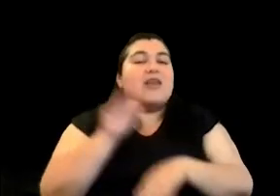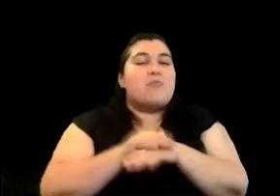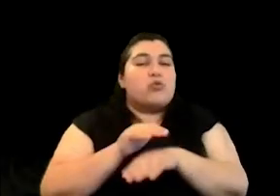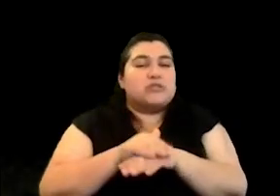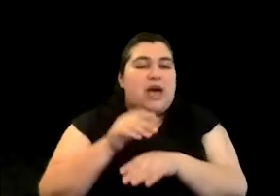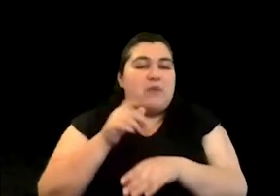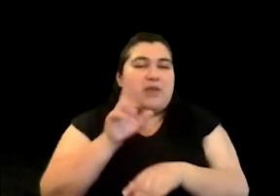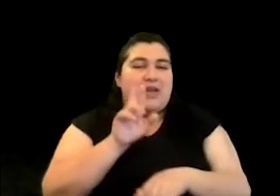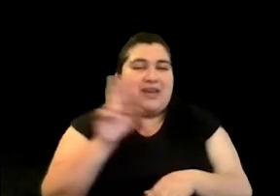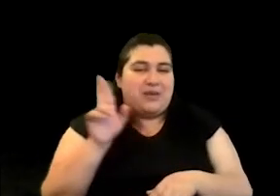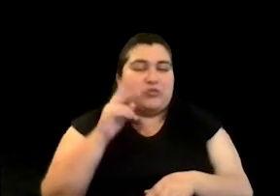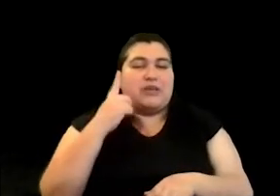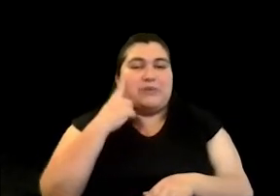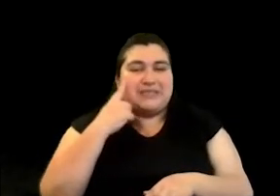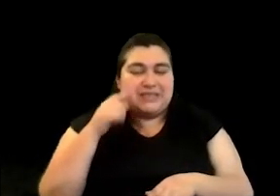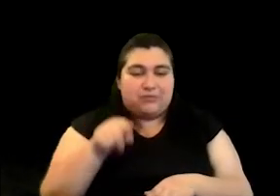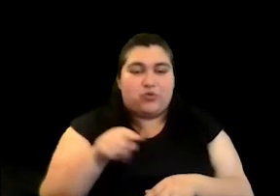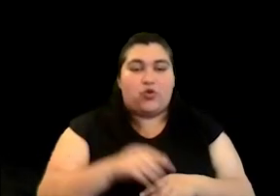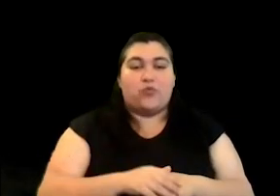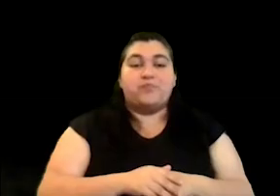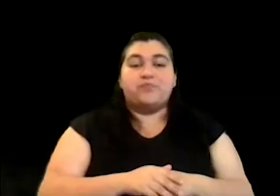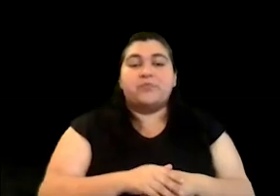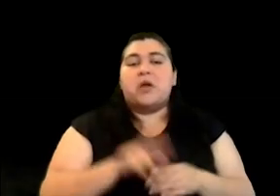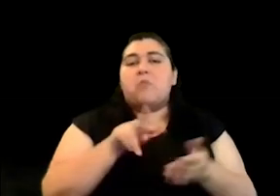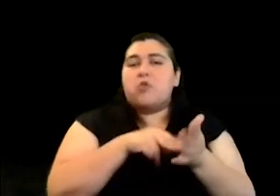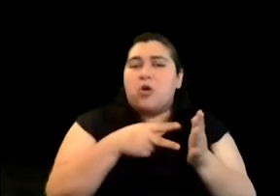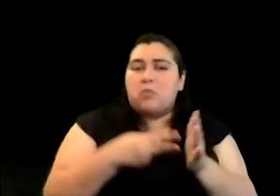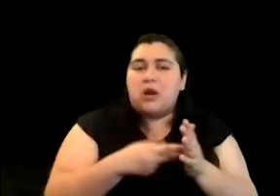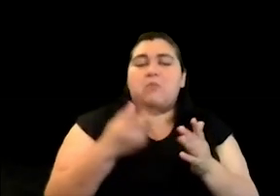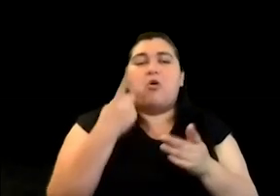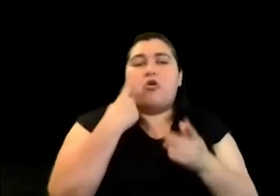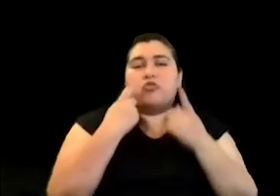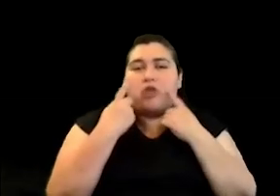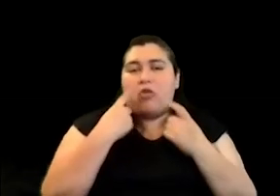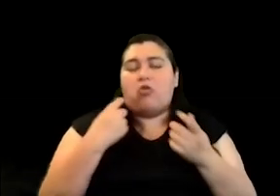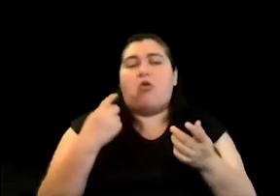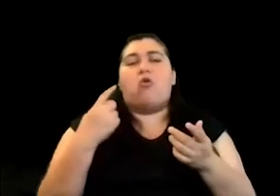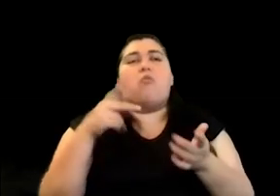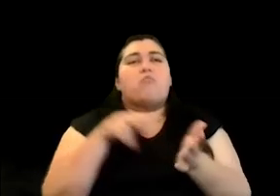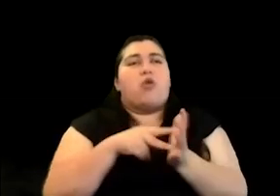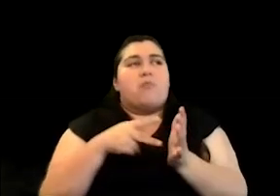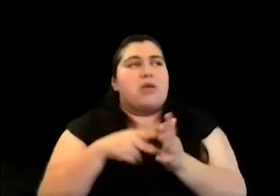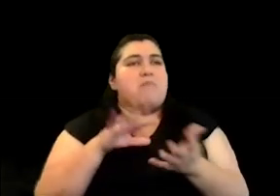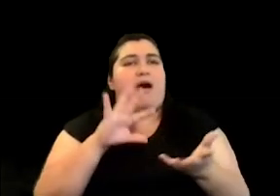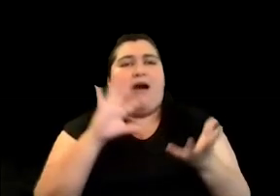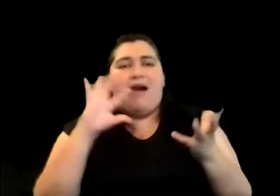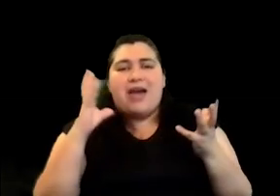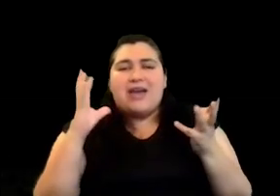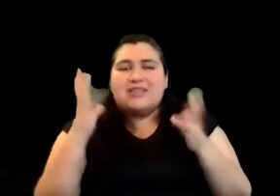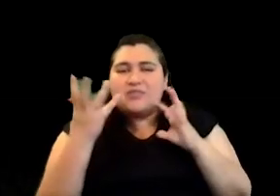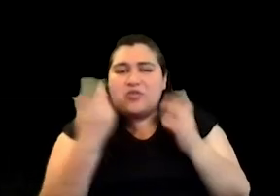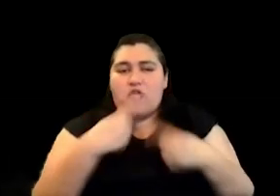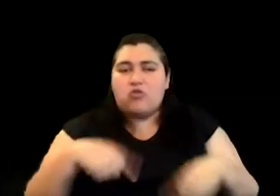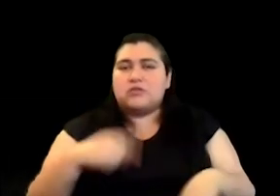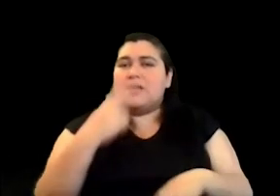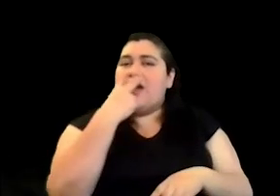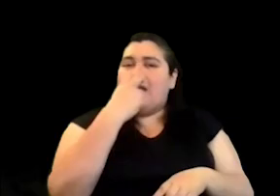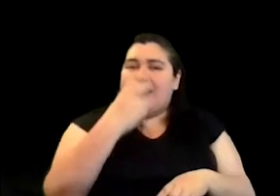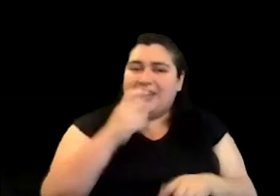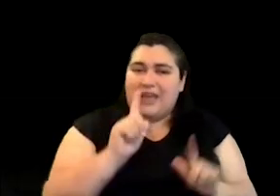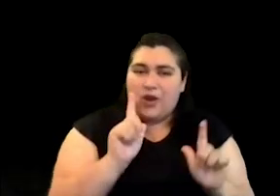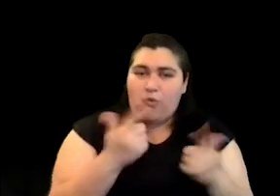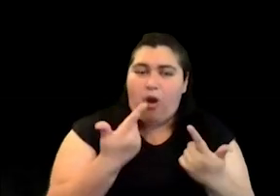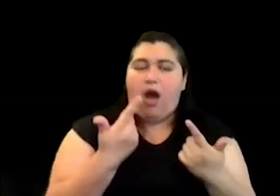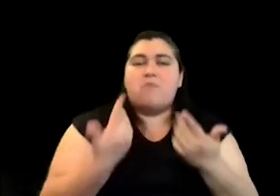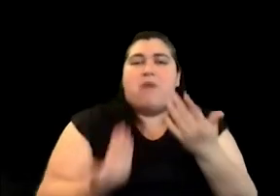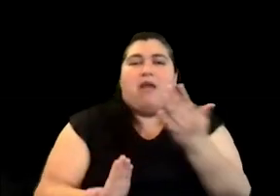situaciones de contingencia, problemas con un controlador, no tener energía eléctrica para emitir comprobante